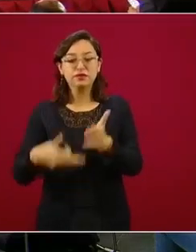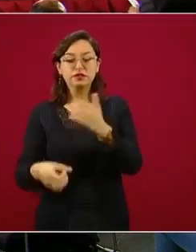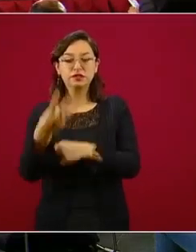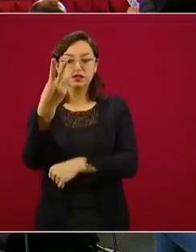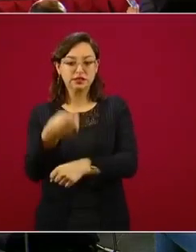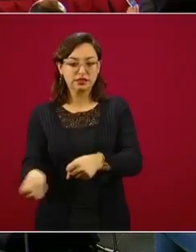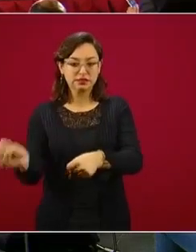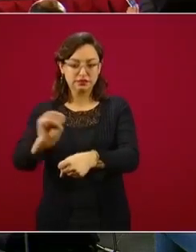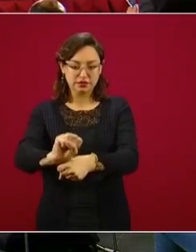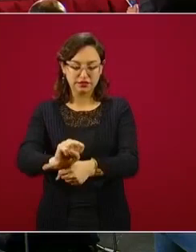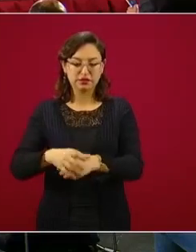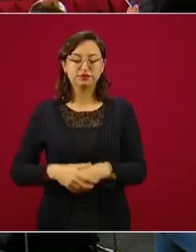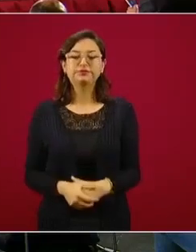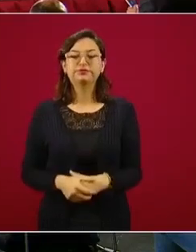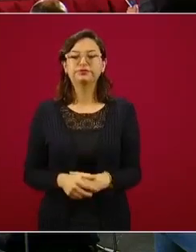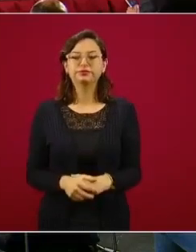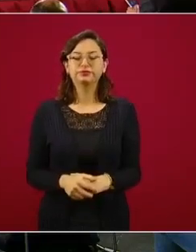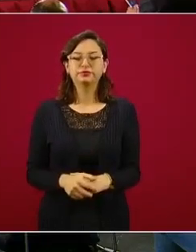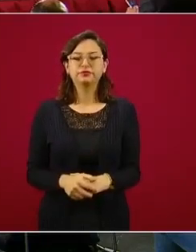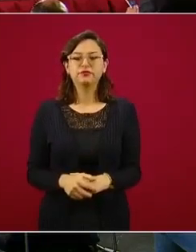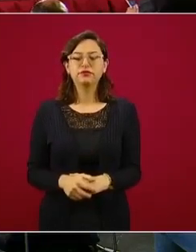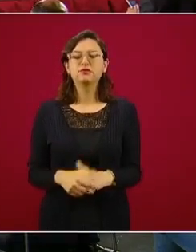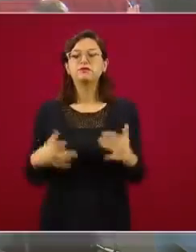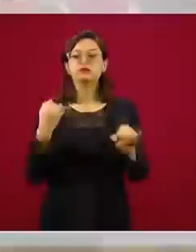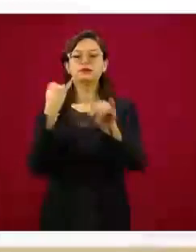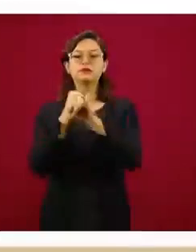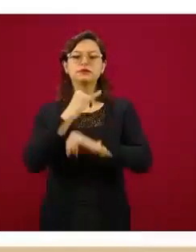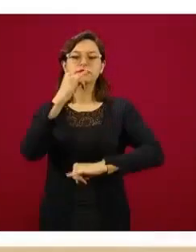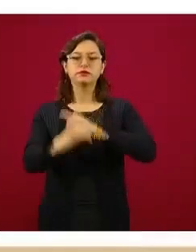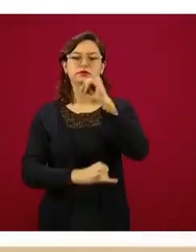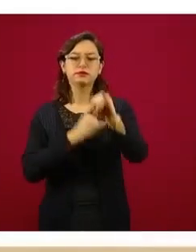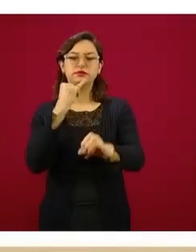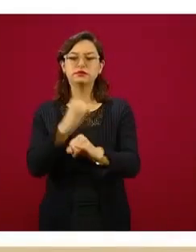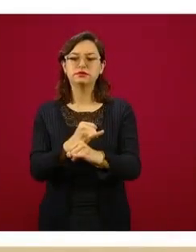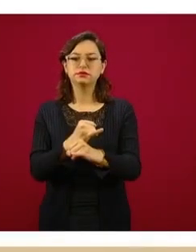informe internacional tenemos que casi